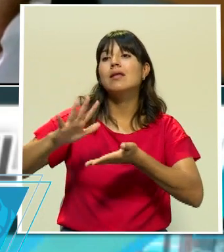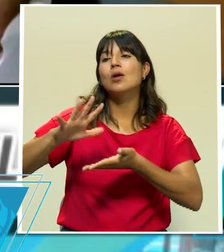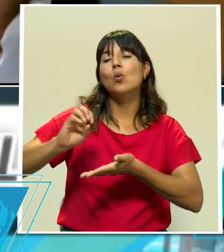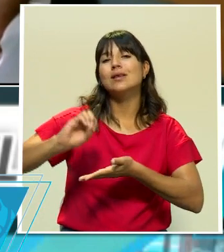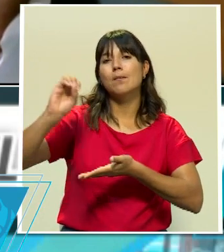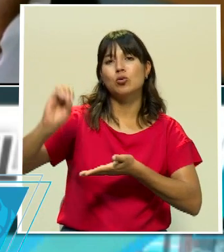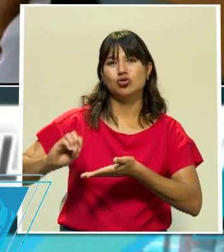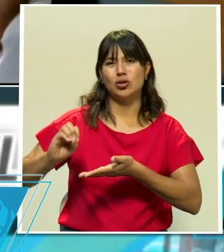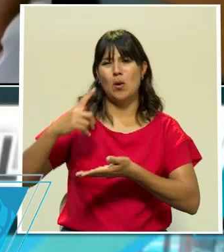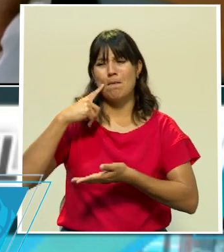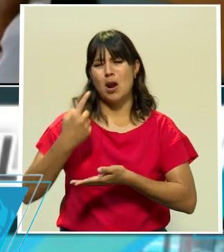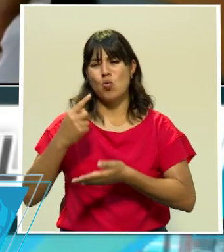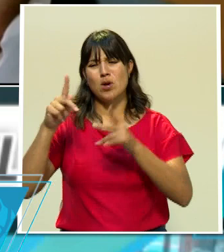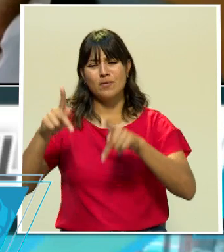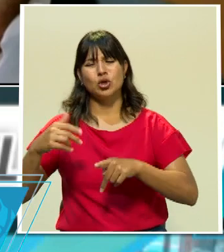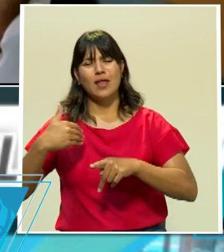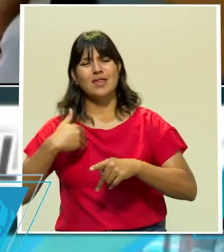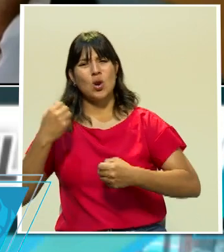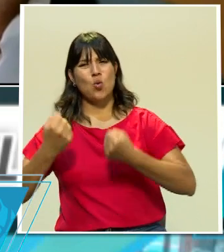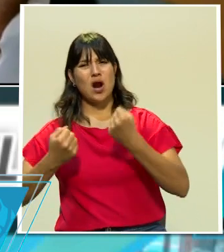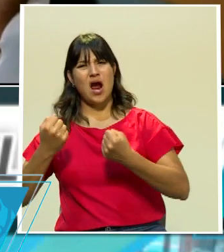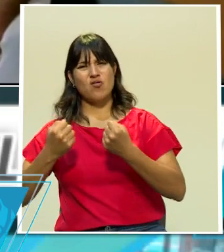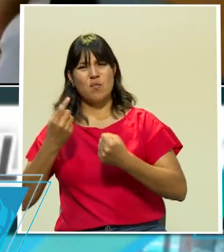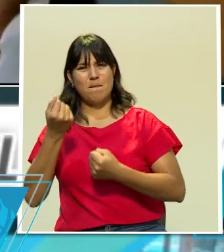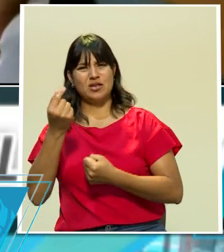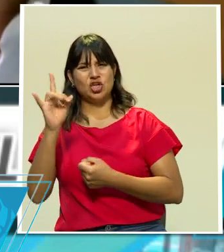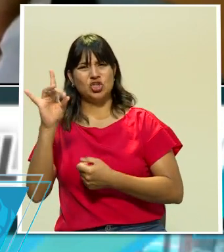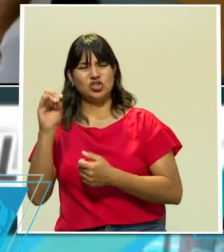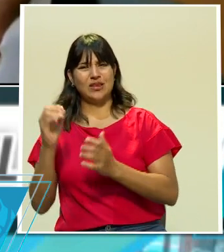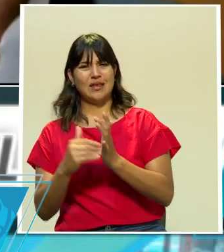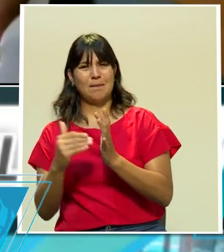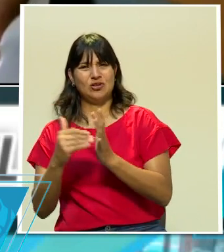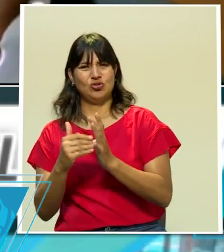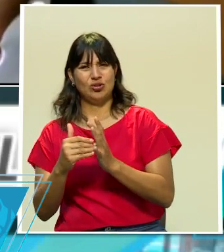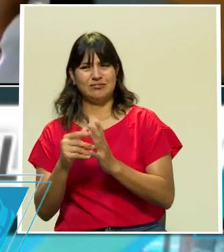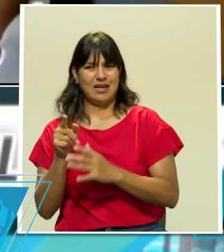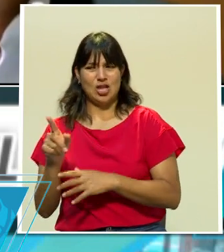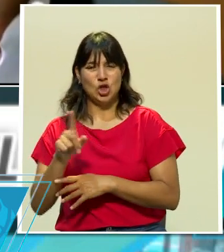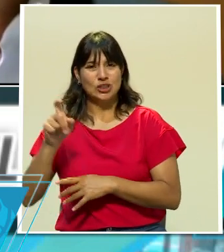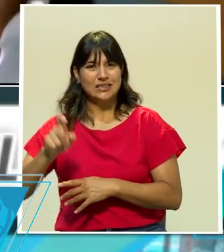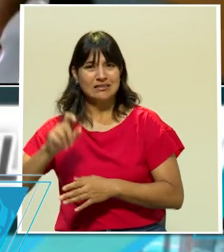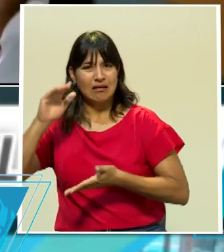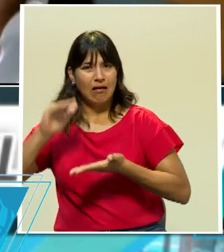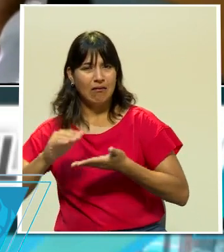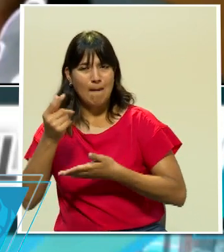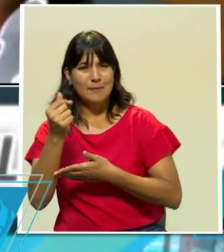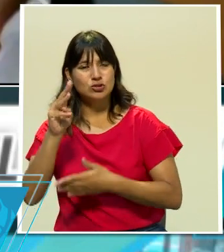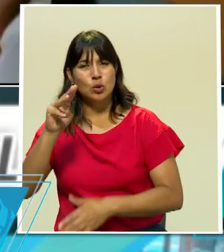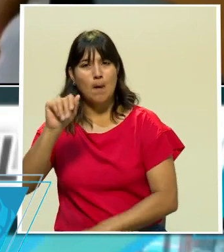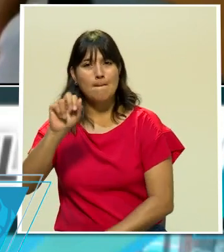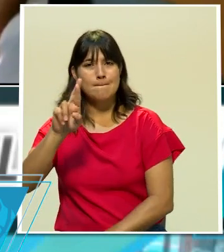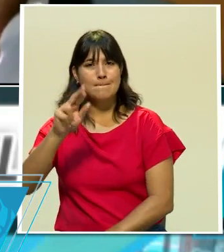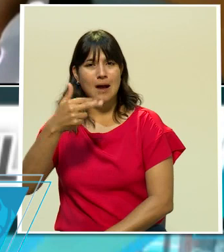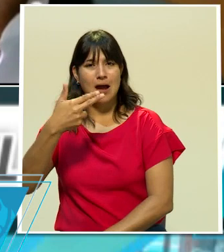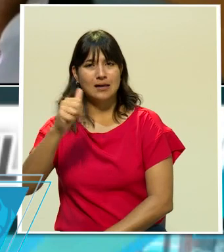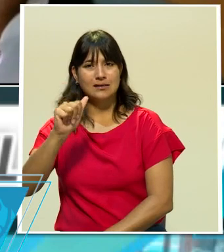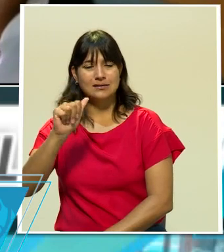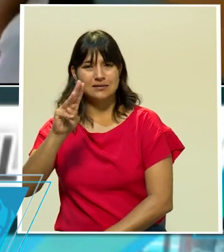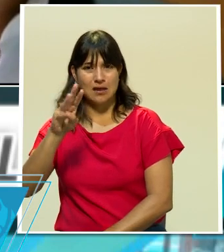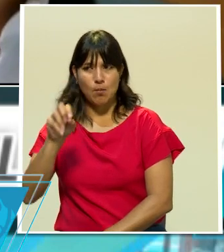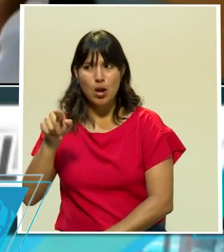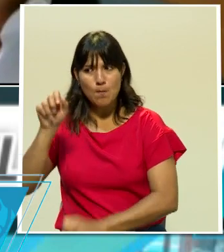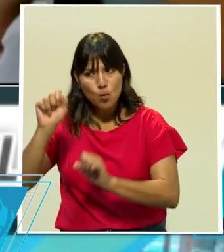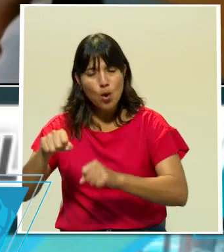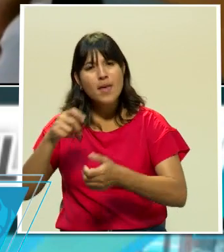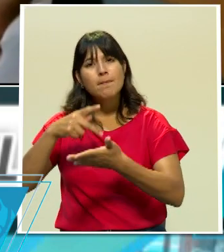vehículo de 80 millones, cuando realmente esa persona no necesita, puede contribuir con las finanzas públicas. Un diputado puede contribuir con las finanzas